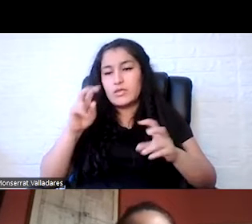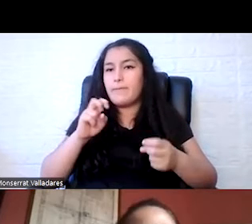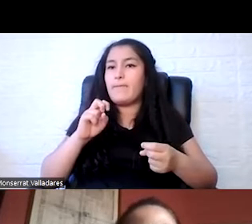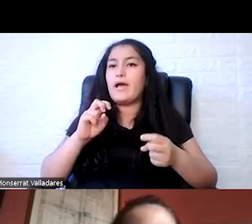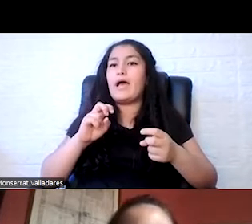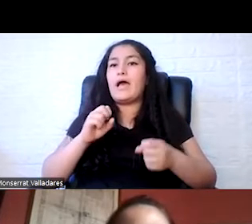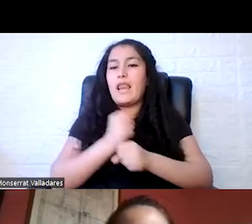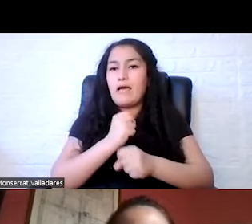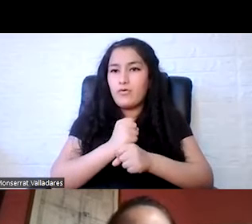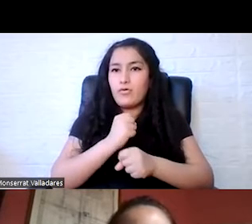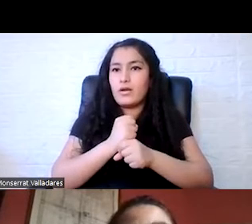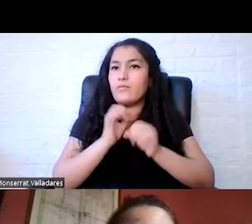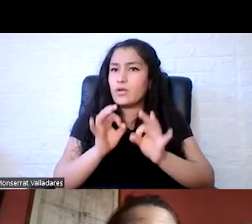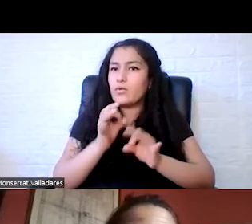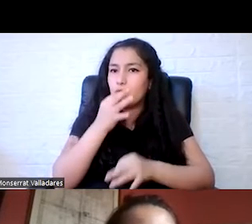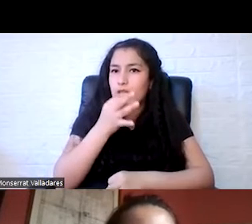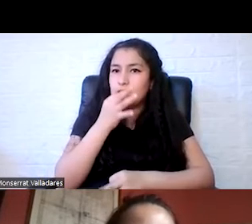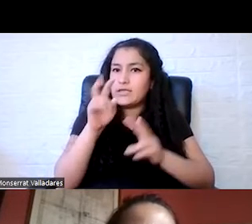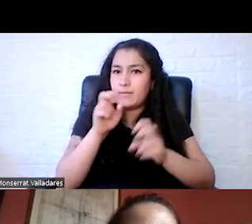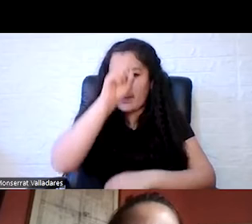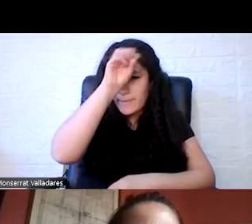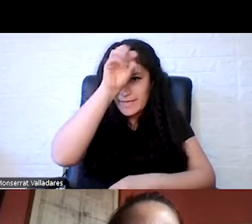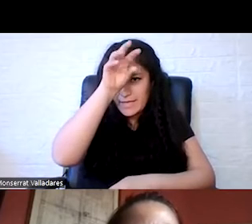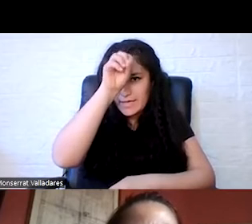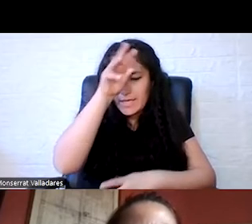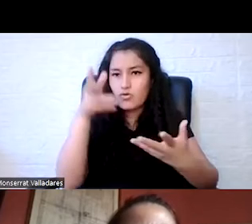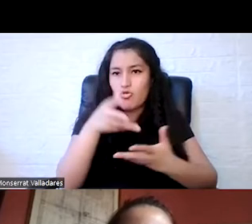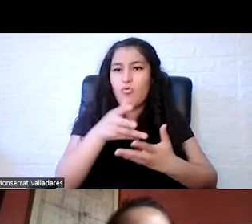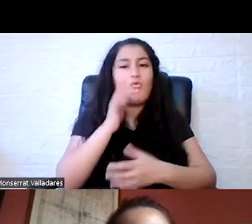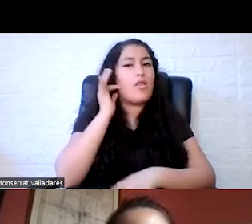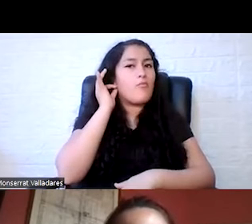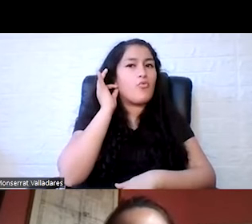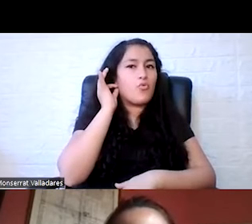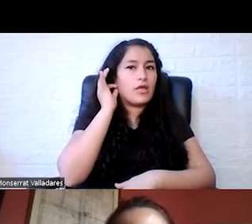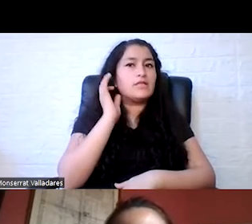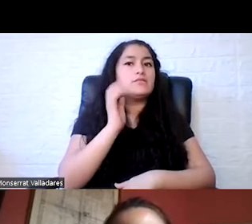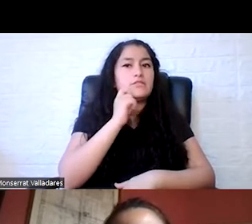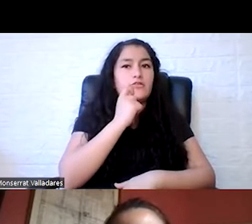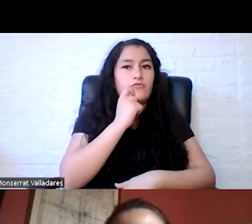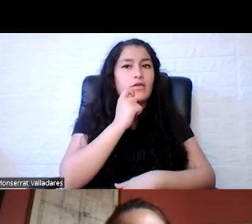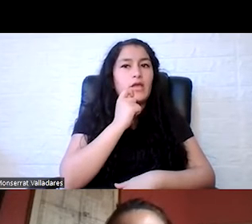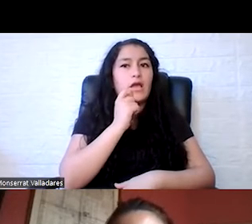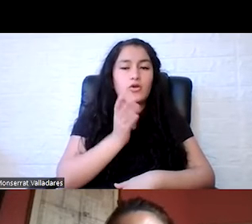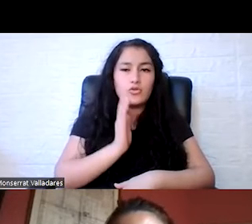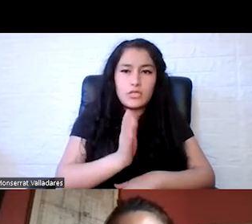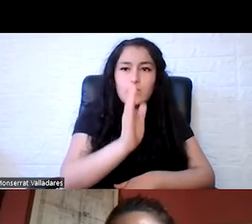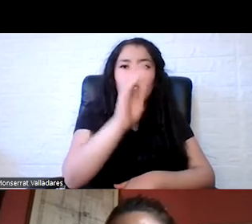esto que yo te hablaba en la minería, ¿no es cierto? Cómo las mujeres de alguna manera sostienen estos sistemas a través